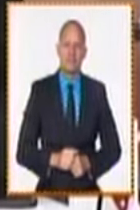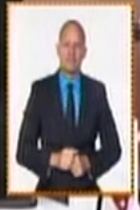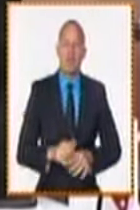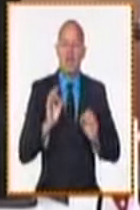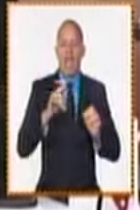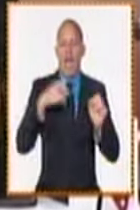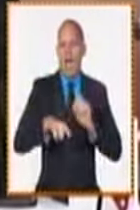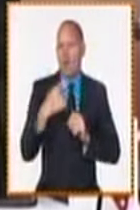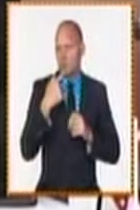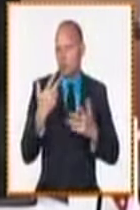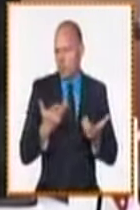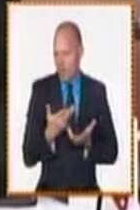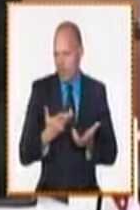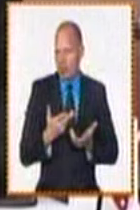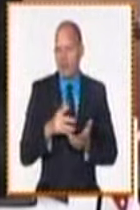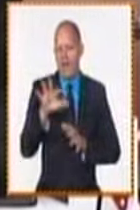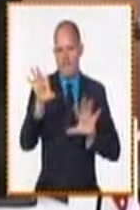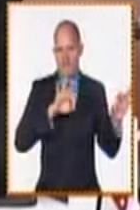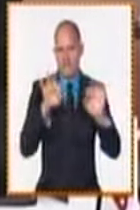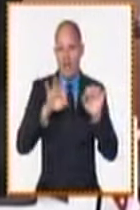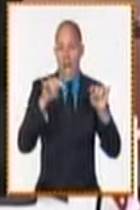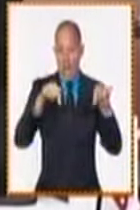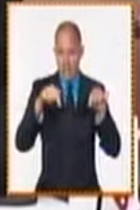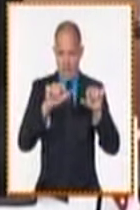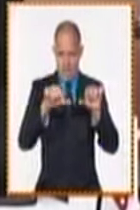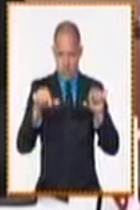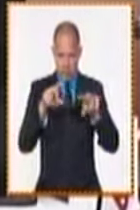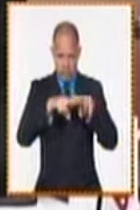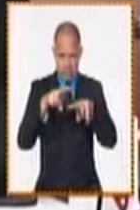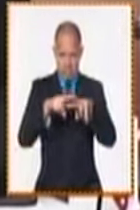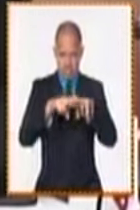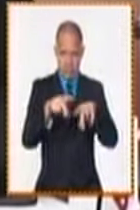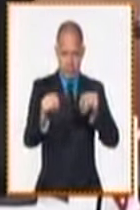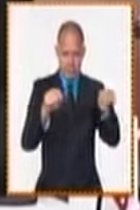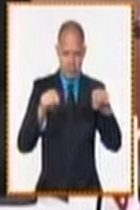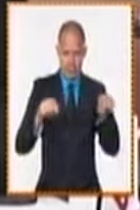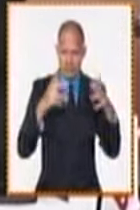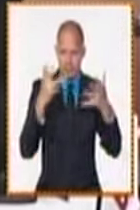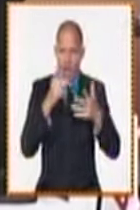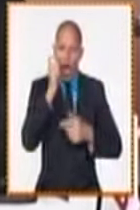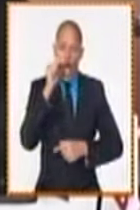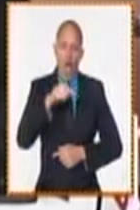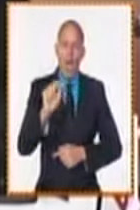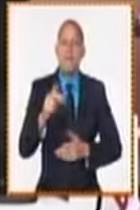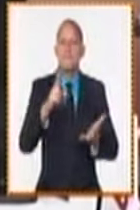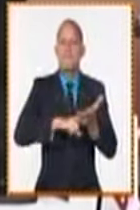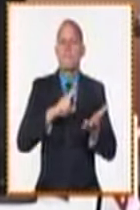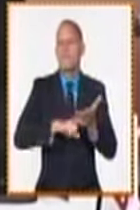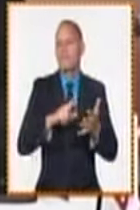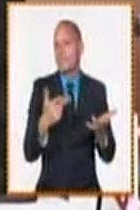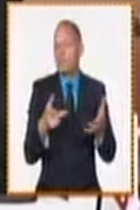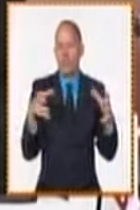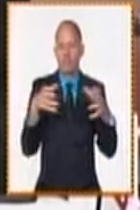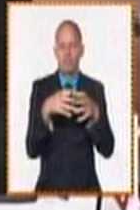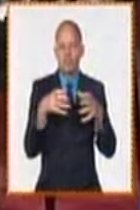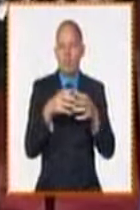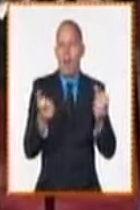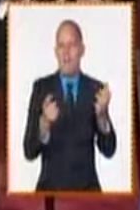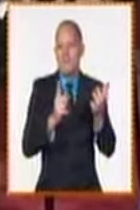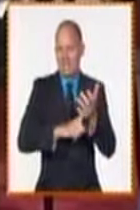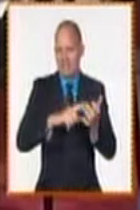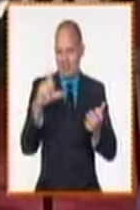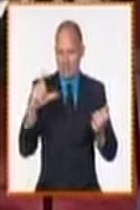placer de que estén acá en el estudio compartiendo con nosotros el miembro del Buró Municipal del Partido en este territorio, Michel